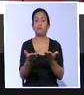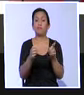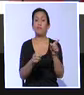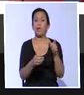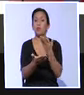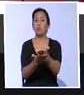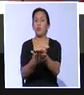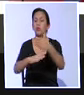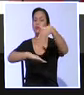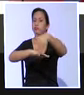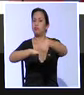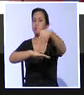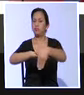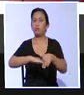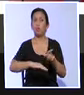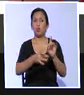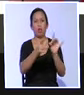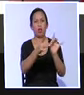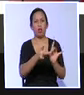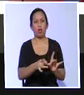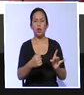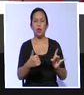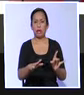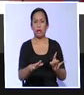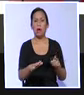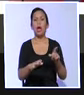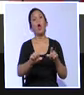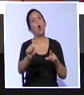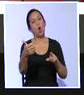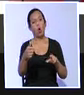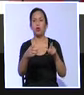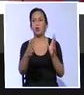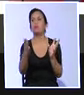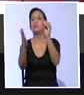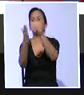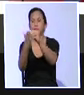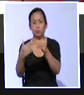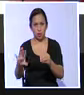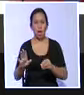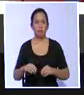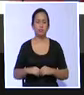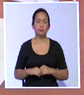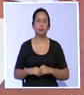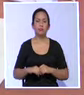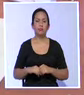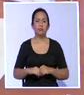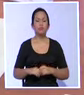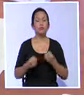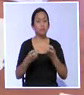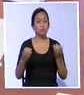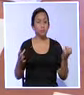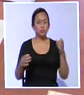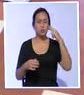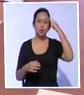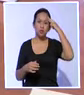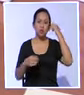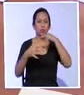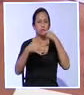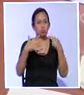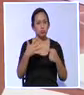está propuesta debido a que su contenido ya estaría contemplado en otras normativas varios argumentos fueron